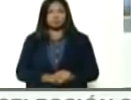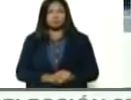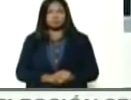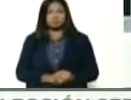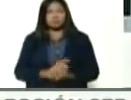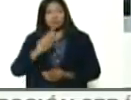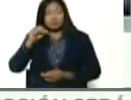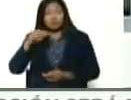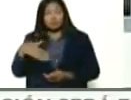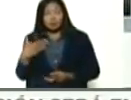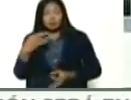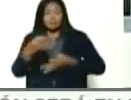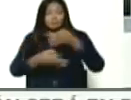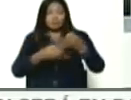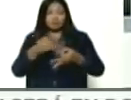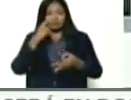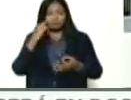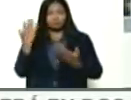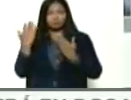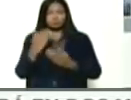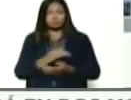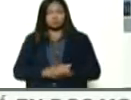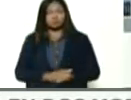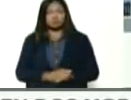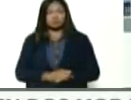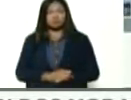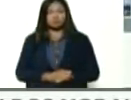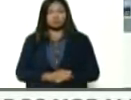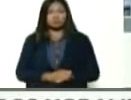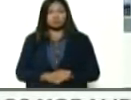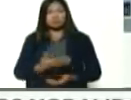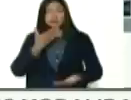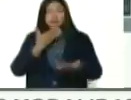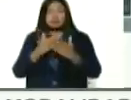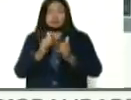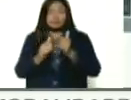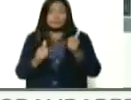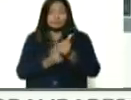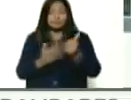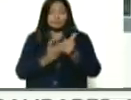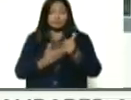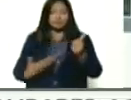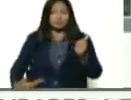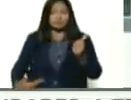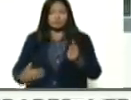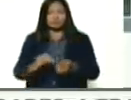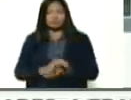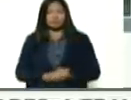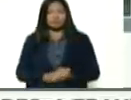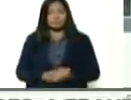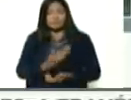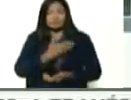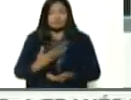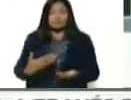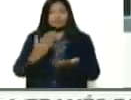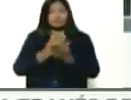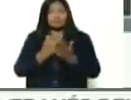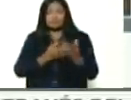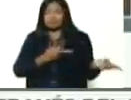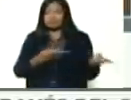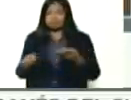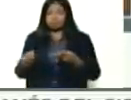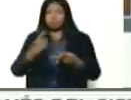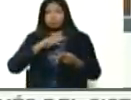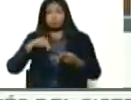dirija unas palabras presidente gracias señora vicepresidenta señor presidente siempre a la orden estamos aquí